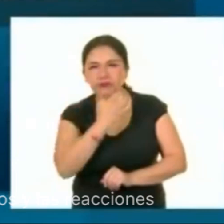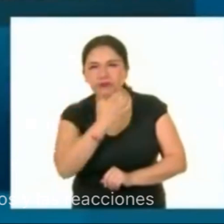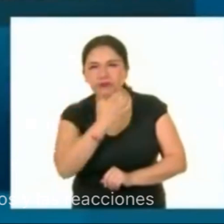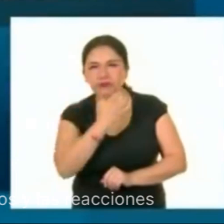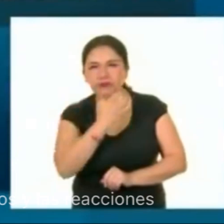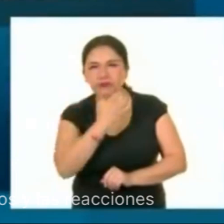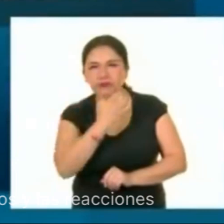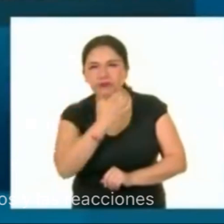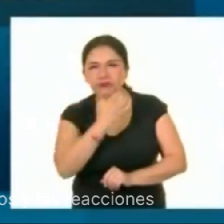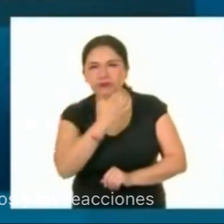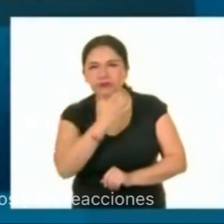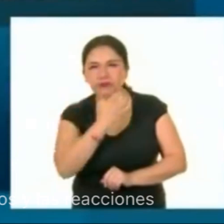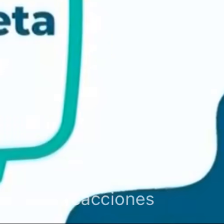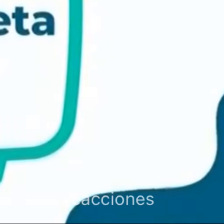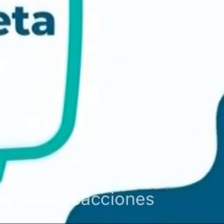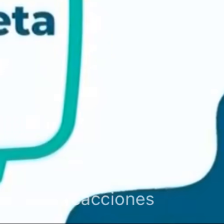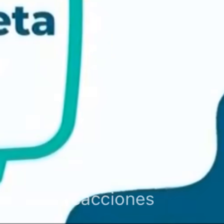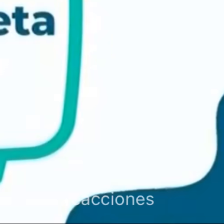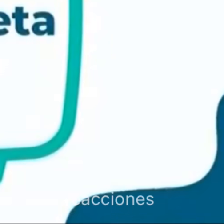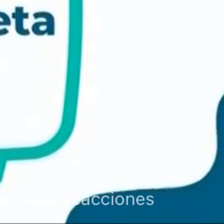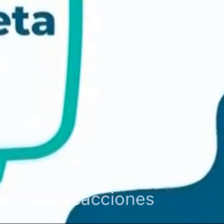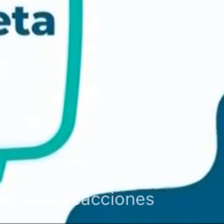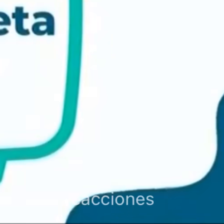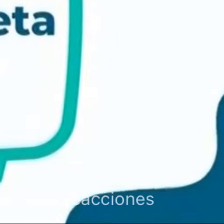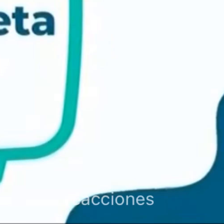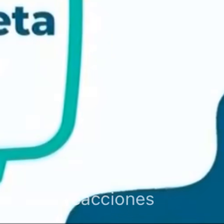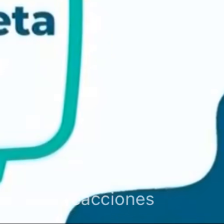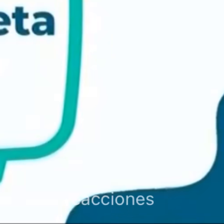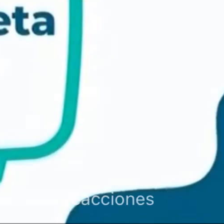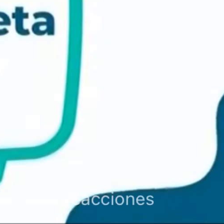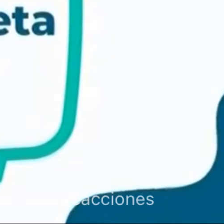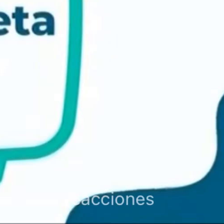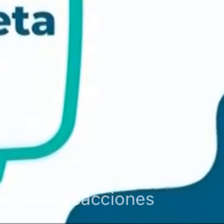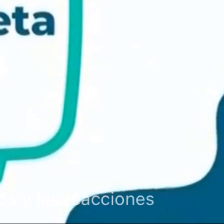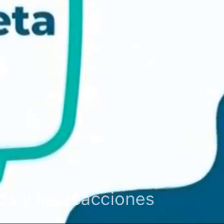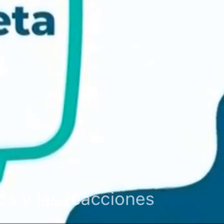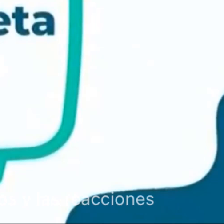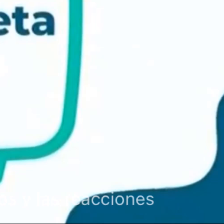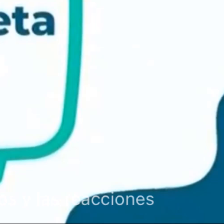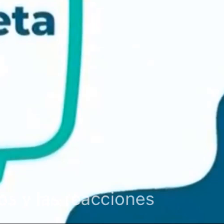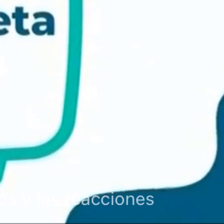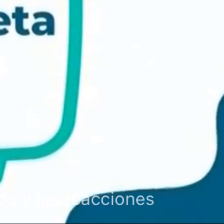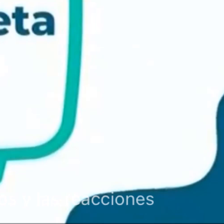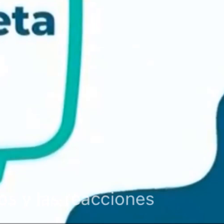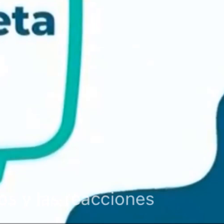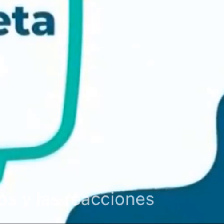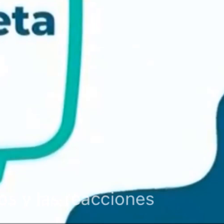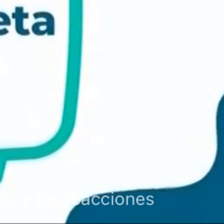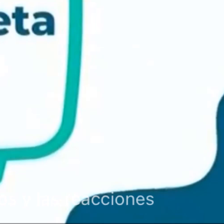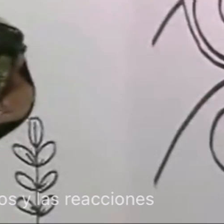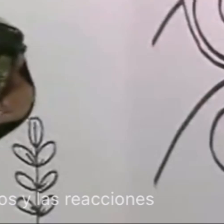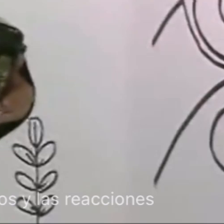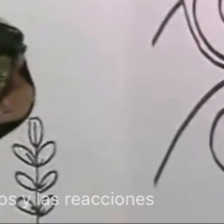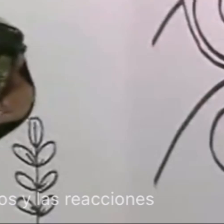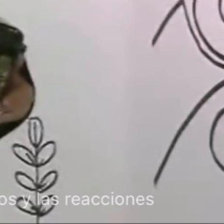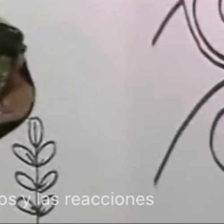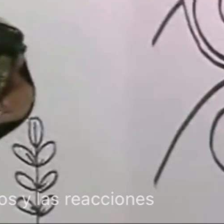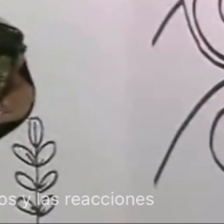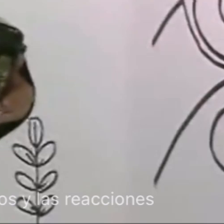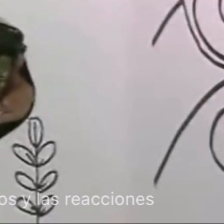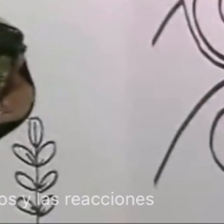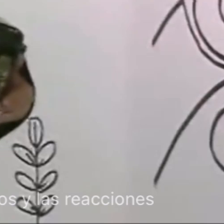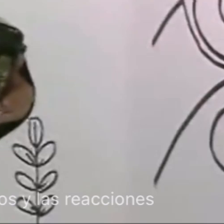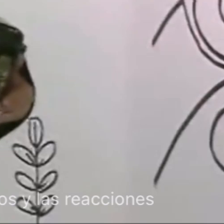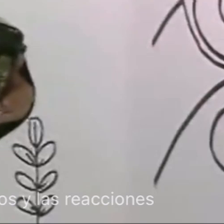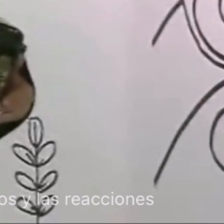también a tus familiares seguimos con artes música el tema es el acordeón de javier zabaleta la clase comienza cuando